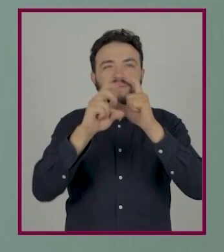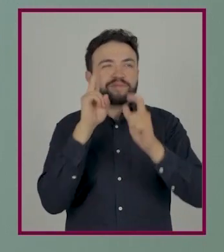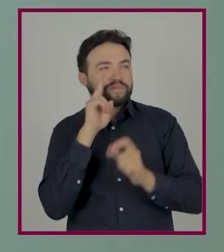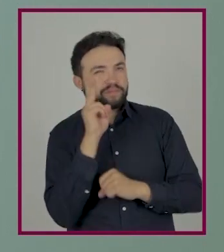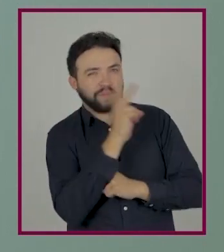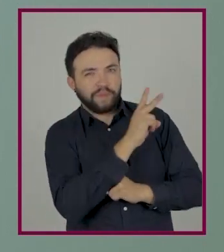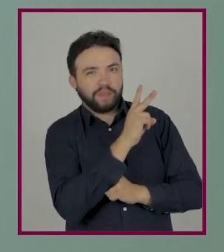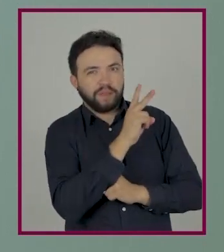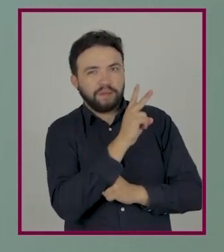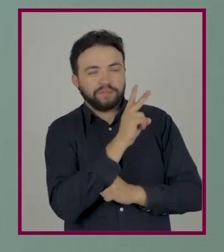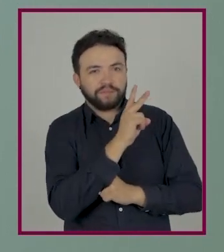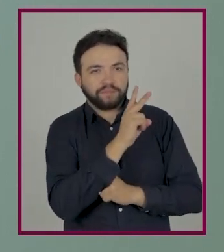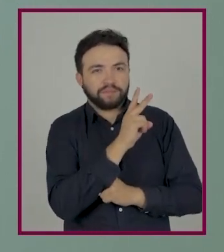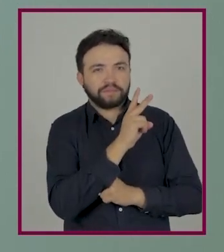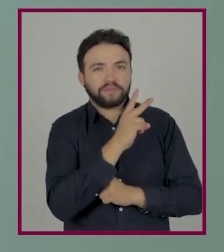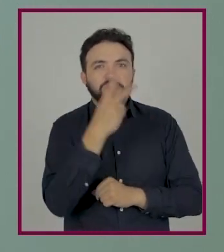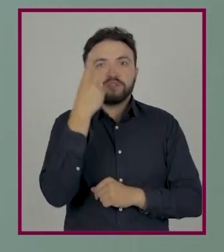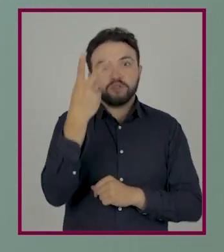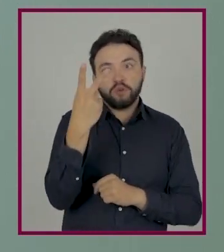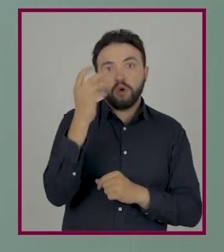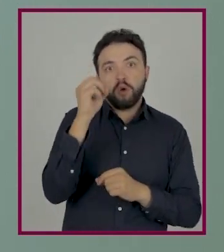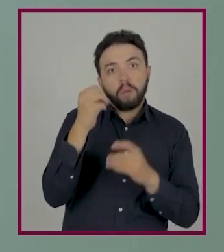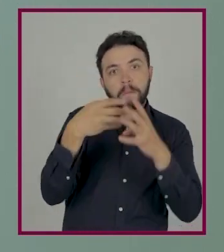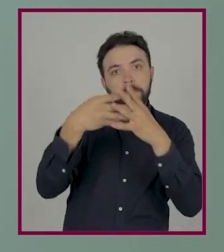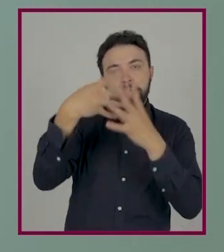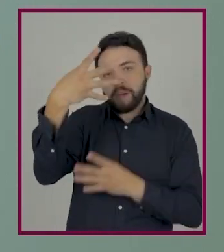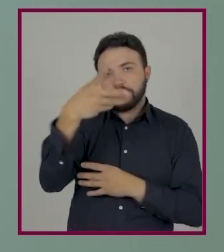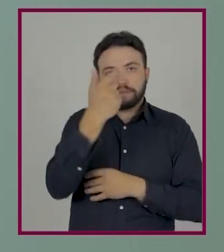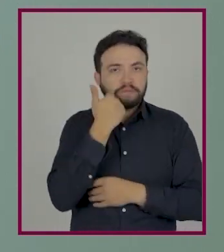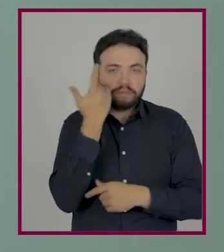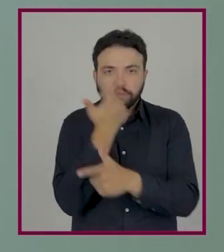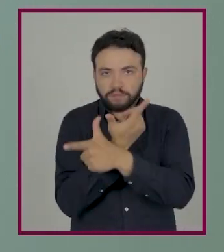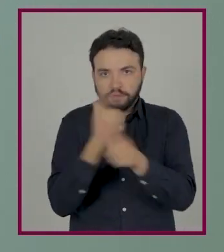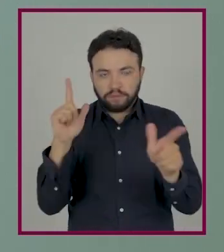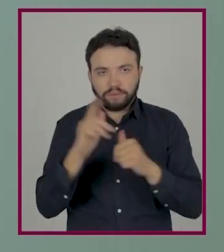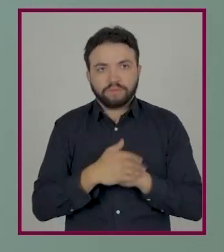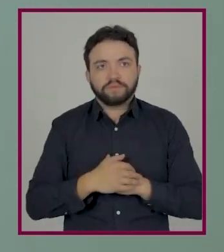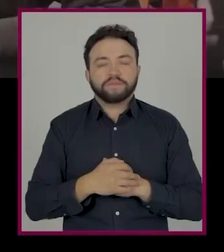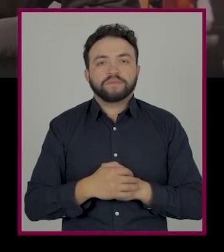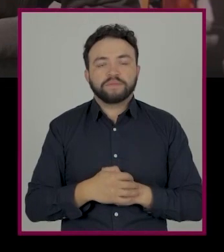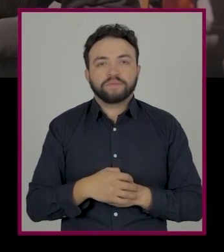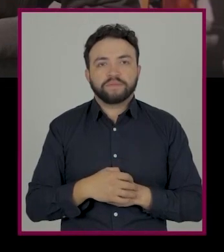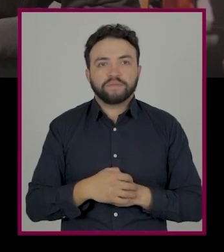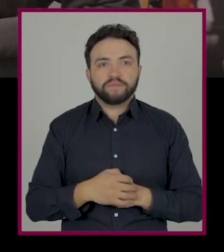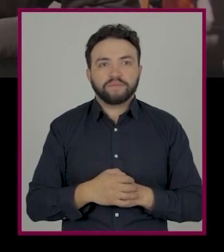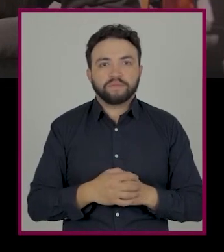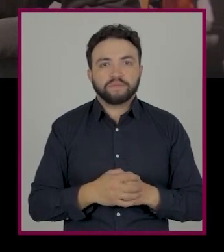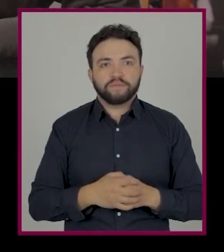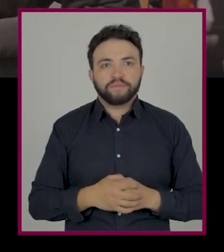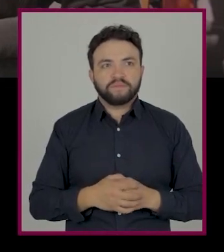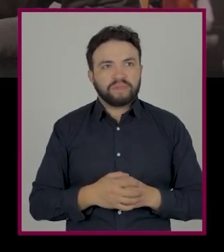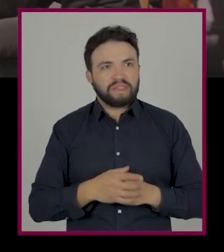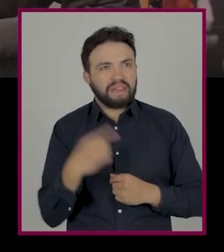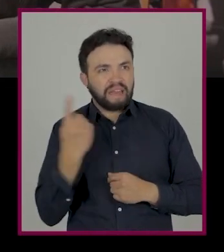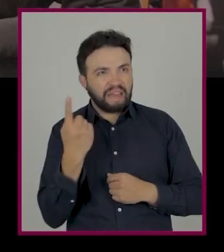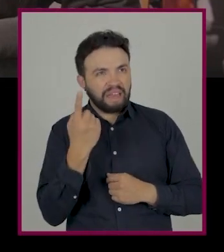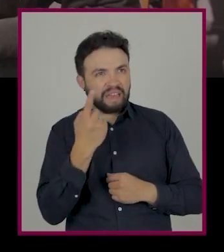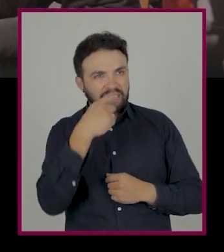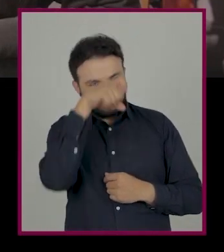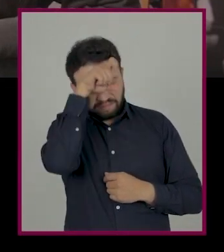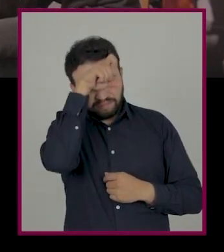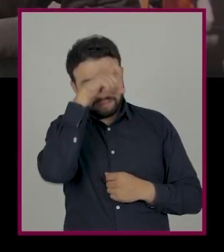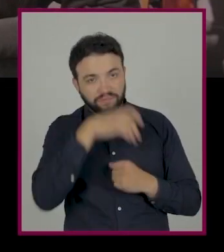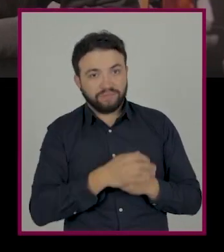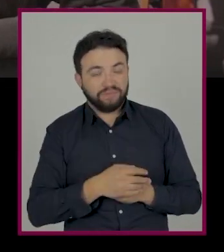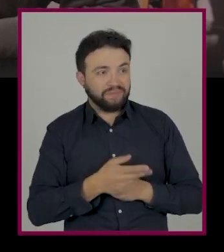superponen a otras figuras para ilustrar las relaciones lógicas entre dos o más conjuntos de elementos. ¿Qué? ¿Qué